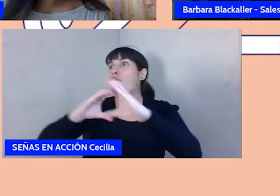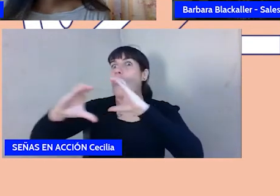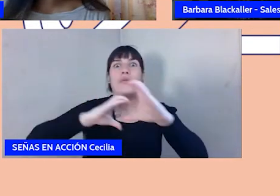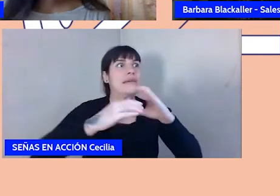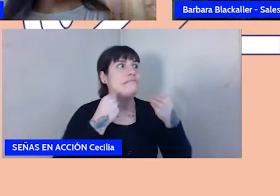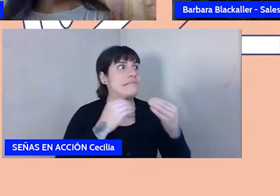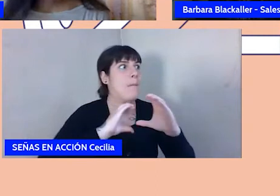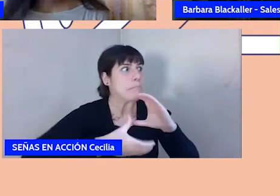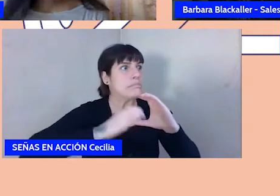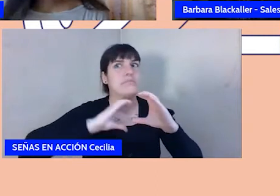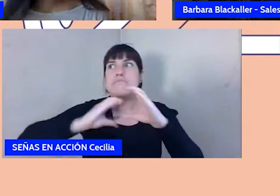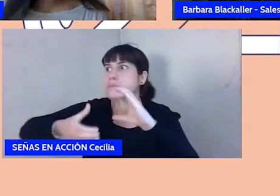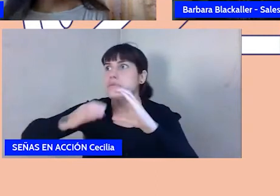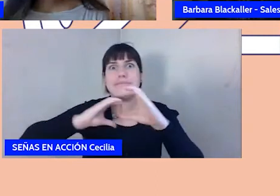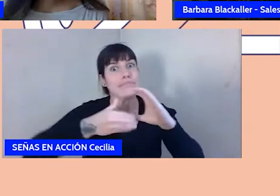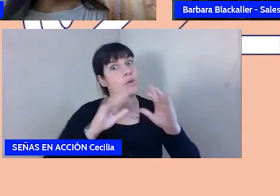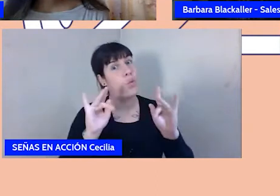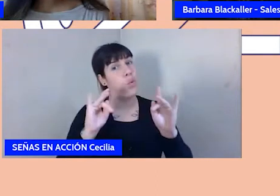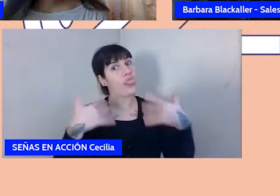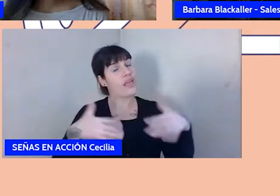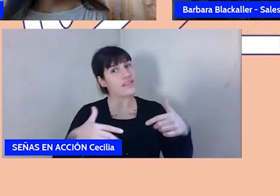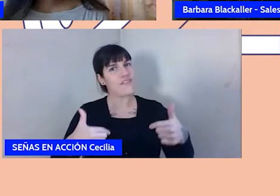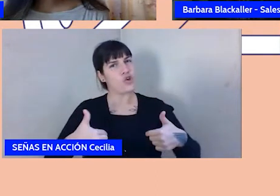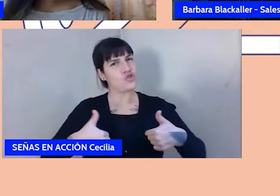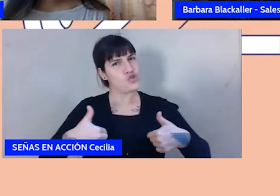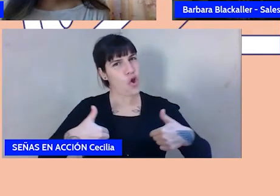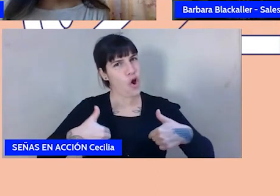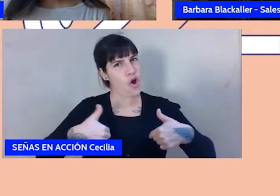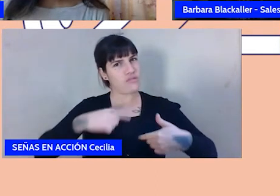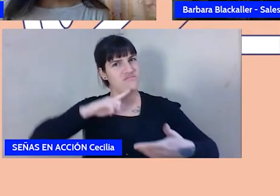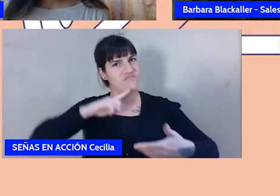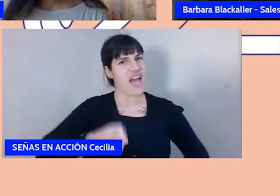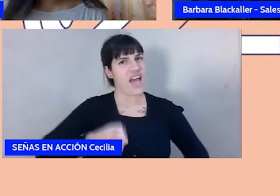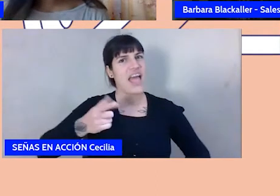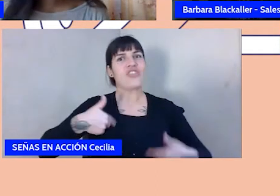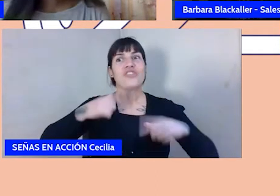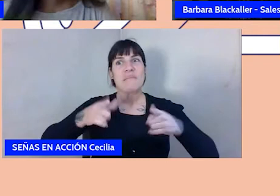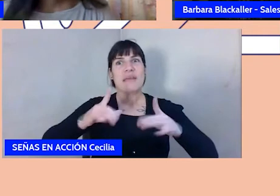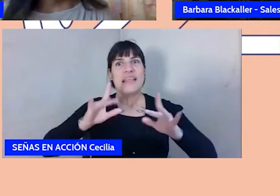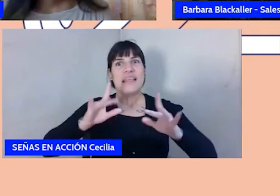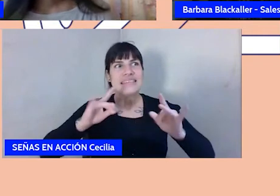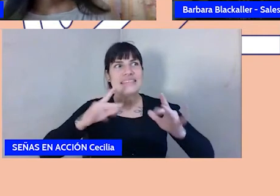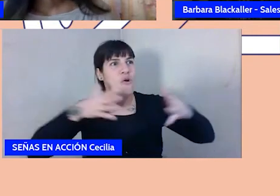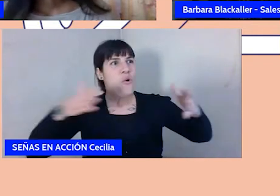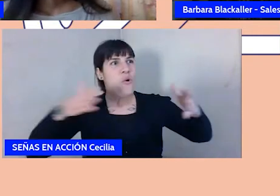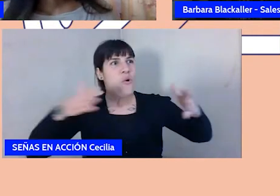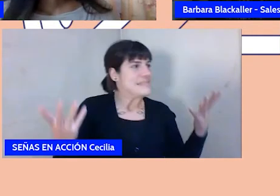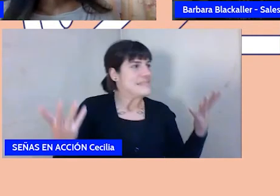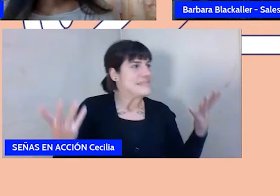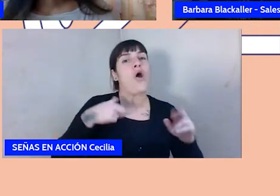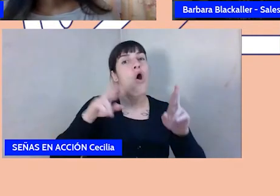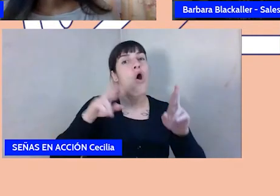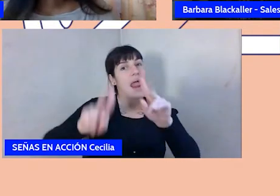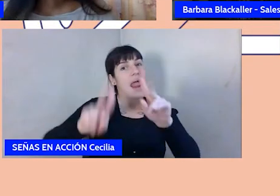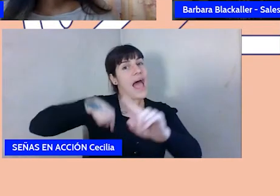nuestro desafío, es parte también como de mi mandato y estamos esperando que el año que entra tengamos la plataforma traducida al español, al francés